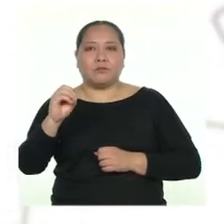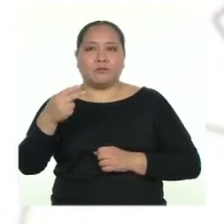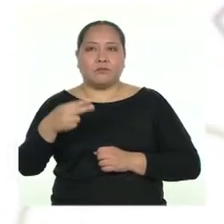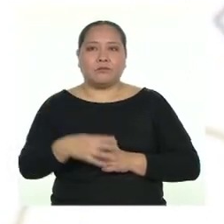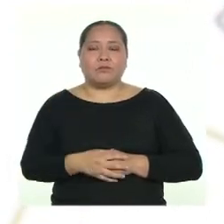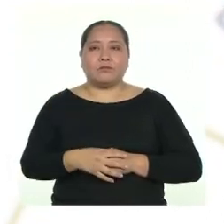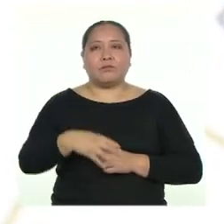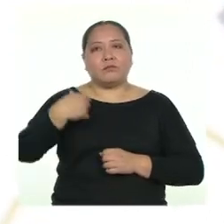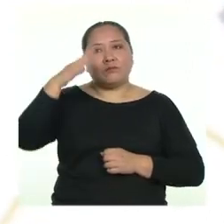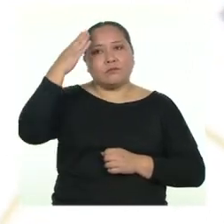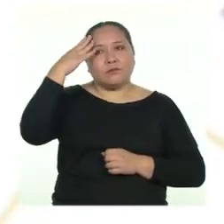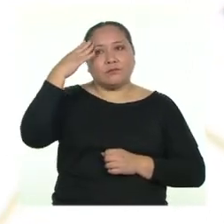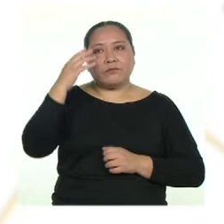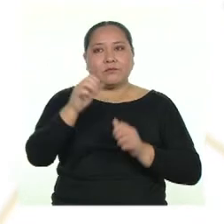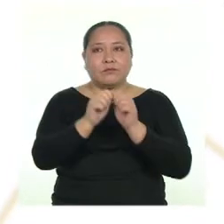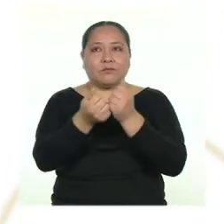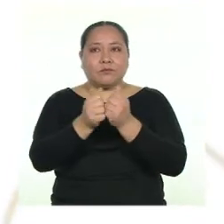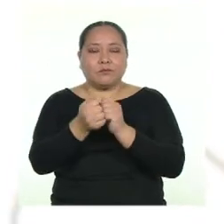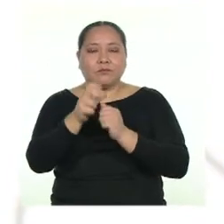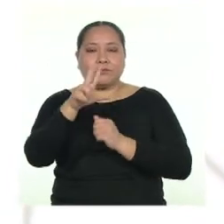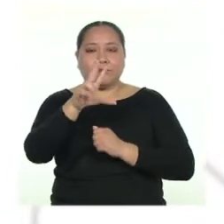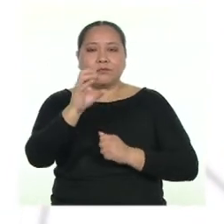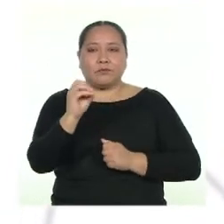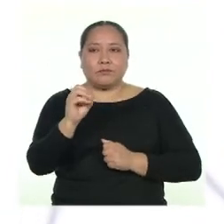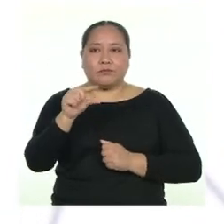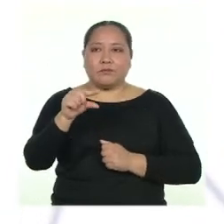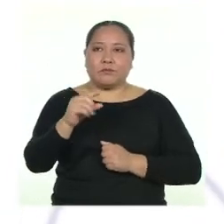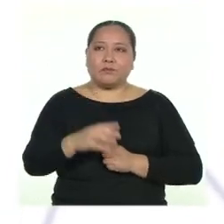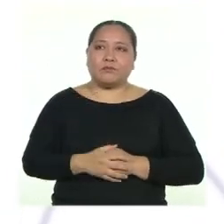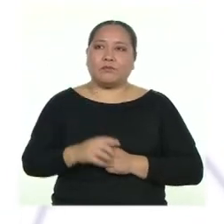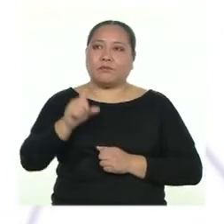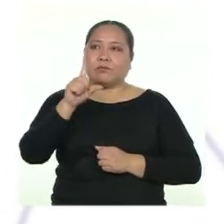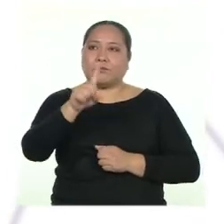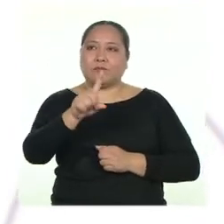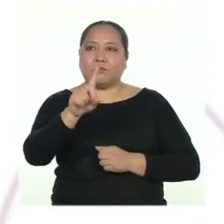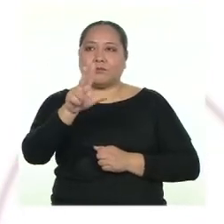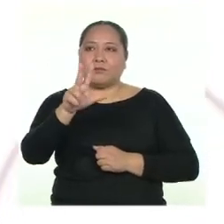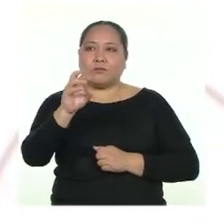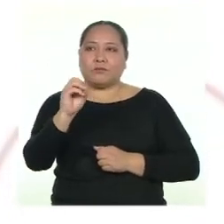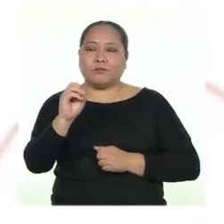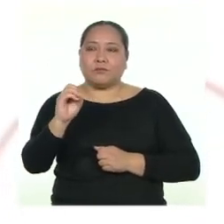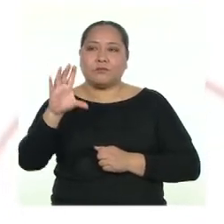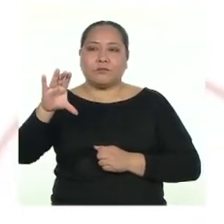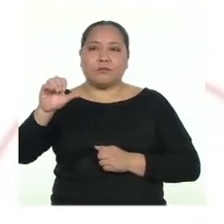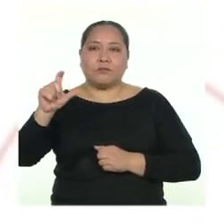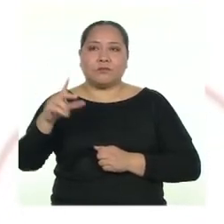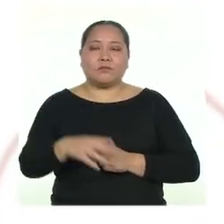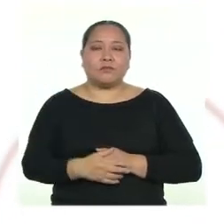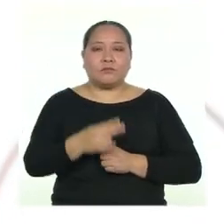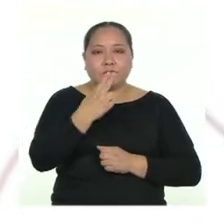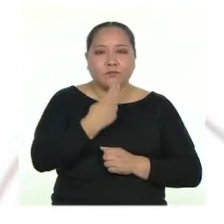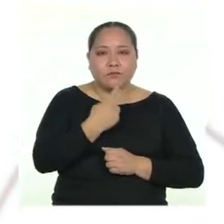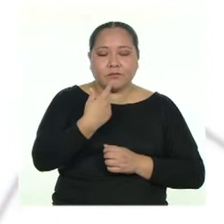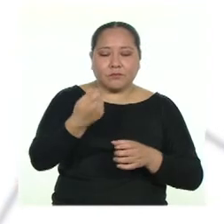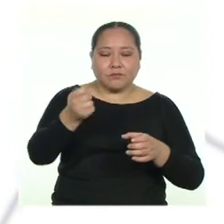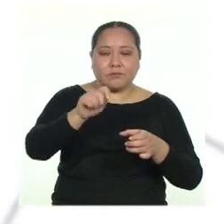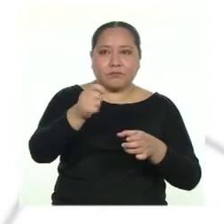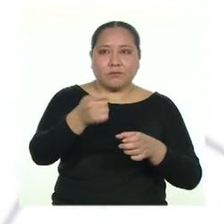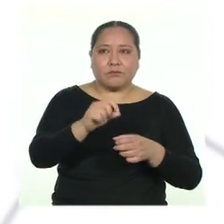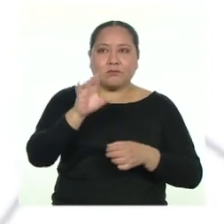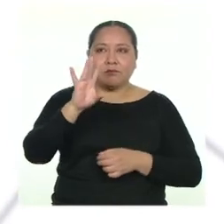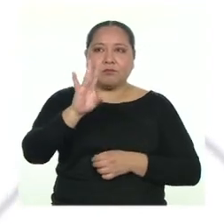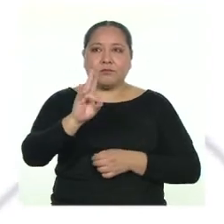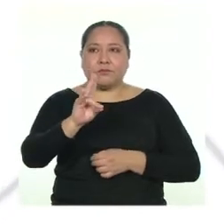pan aporta 30 gramos de carbohidratos y 130 calorías. Cada cucharadita de azúcar aporta 7 gramos